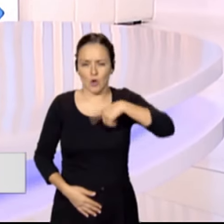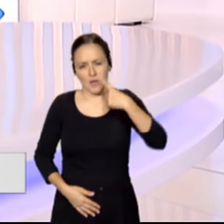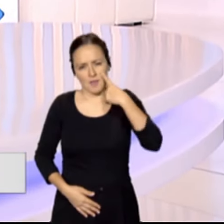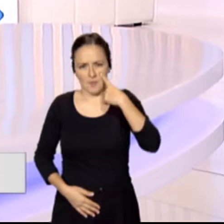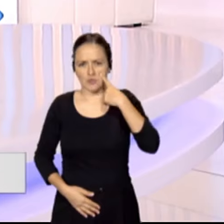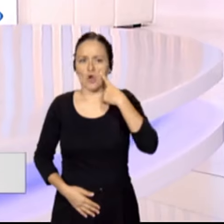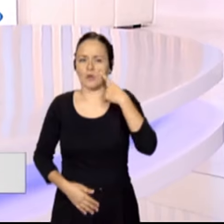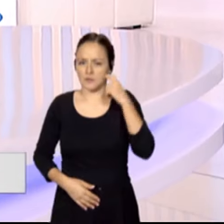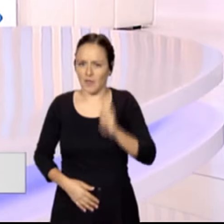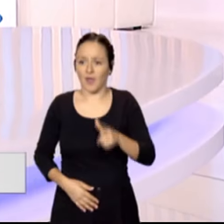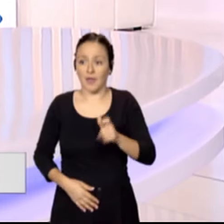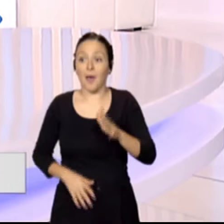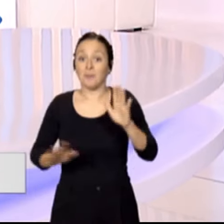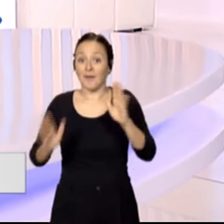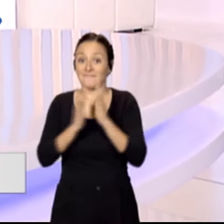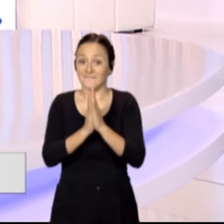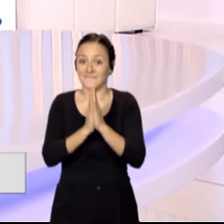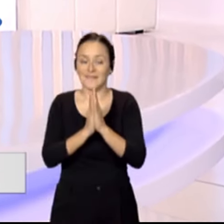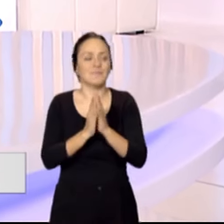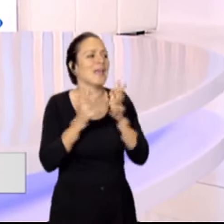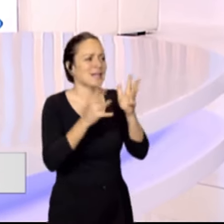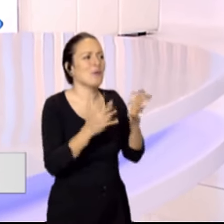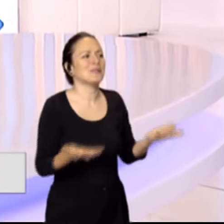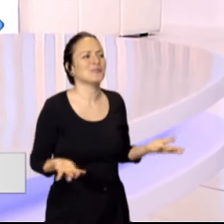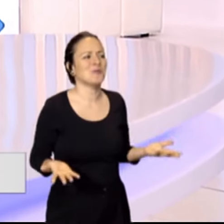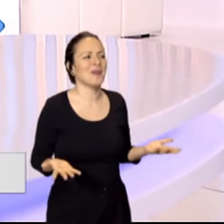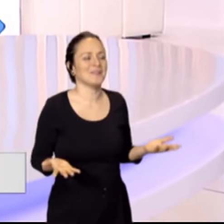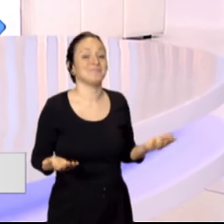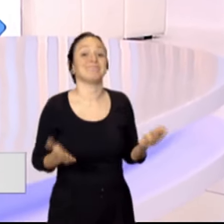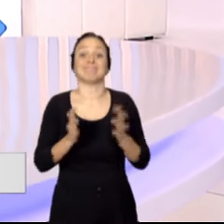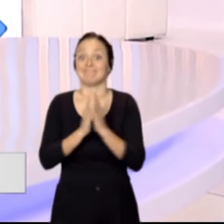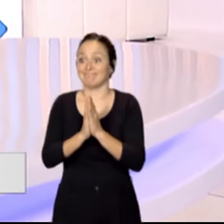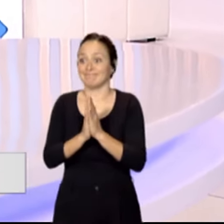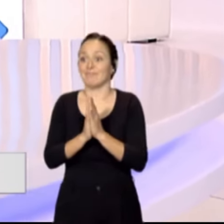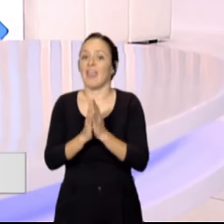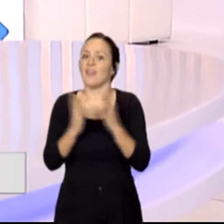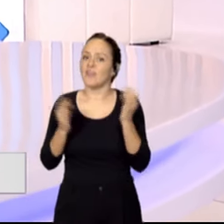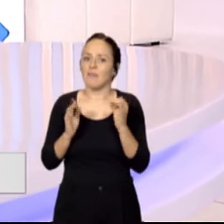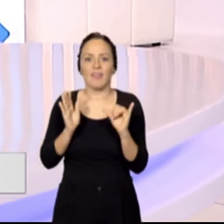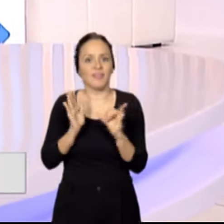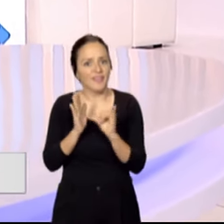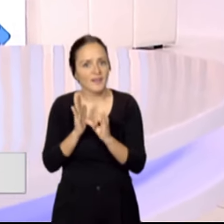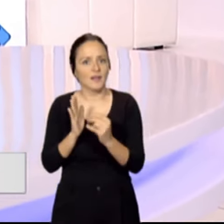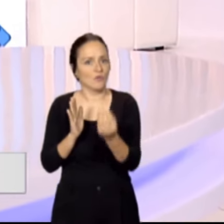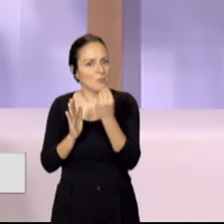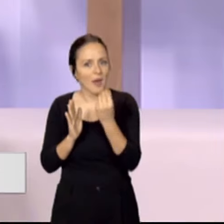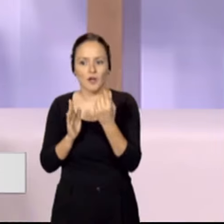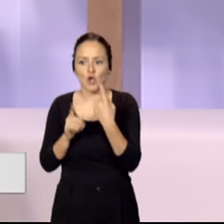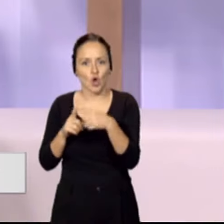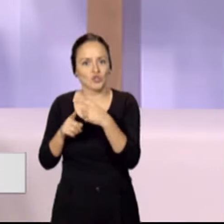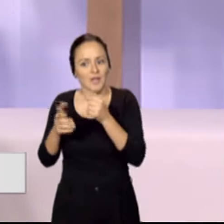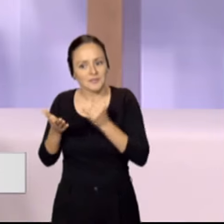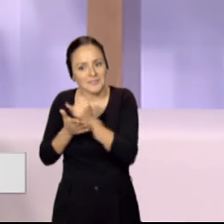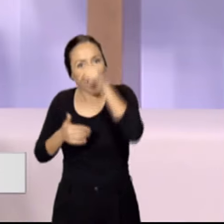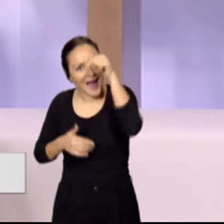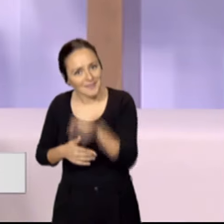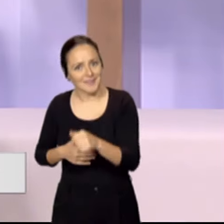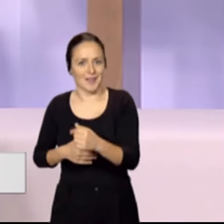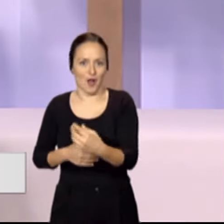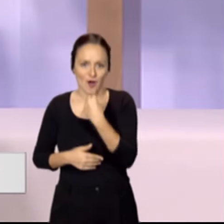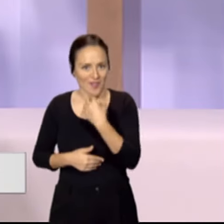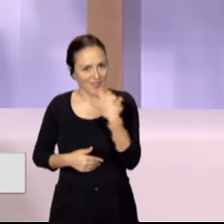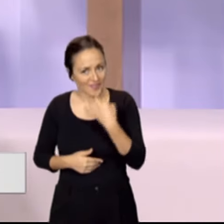que sí le pido al consumidor Cuál es la recomendación Pues que consuma kilómetro cer que se garantice de que lo está consumiendo y básicamente